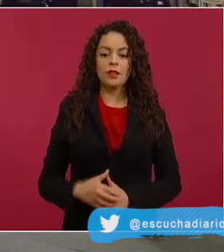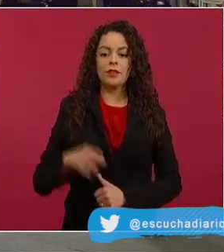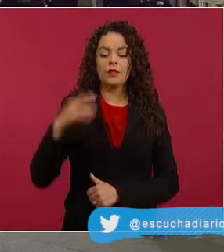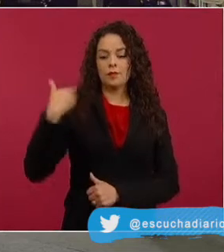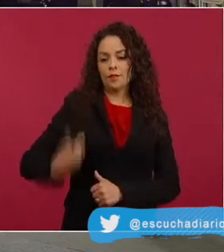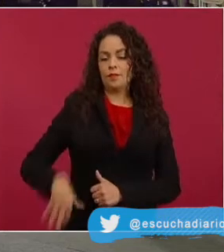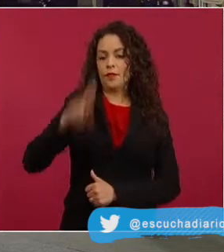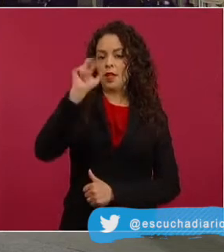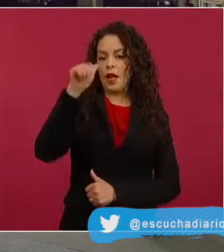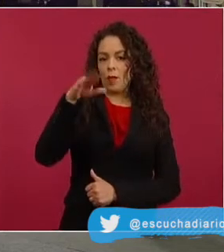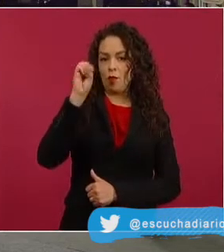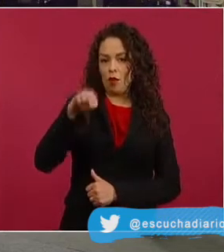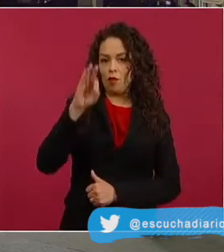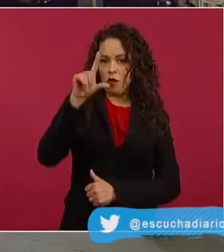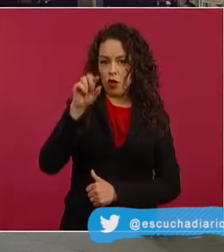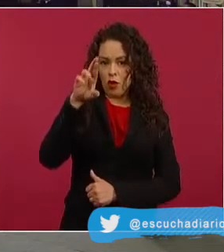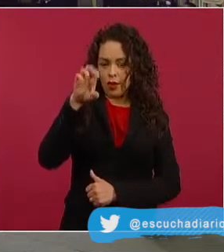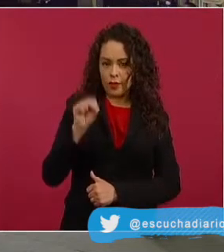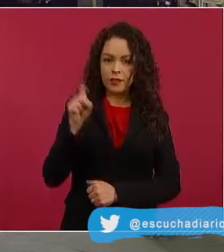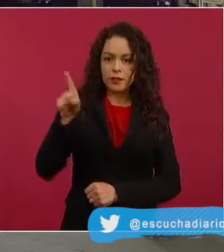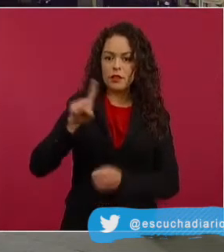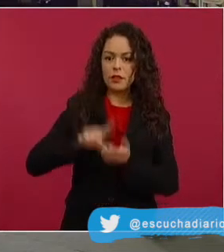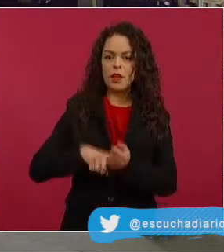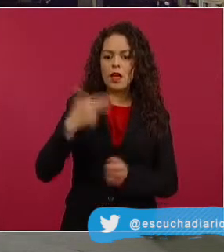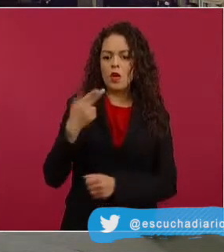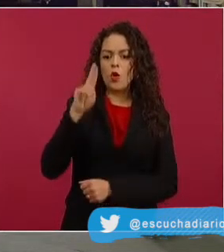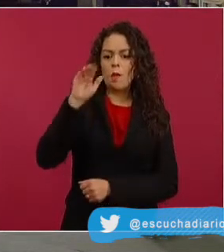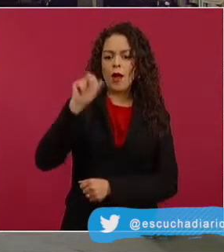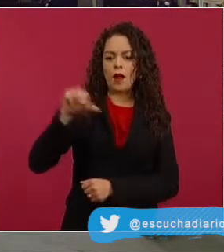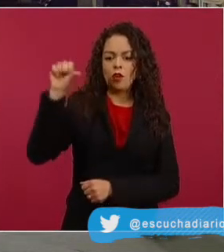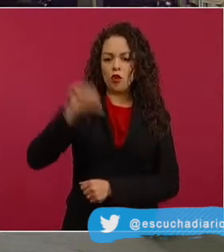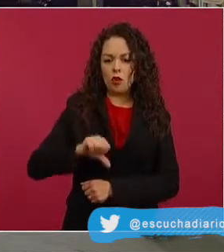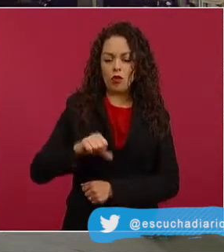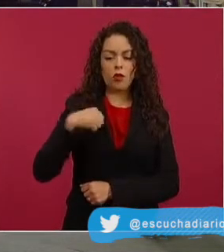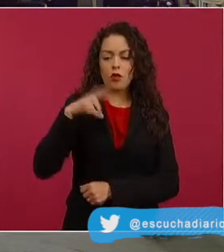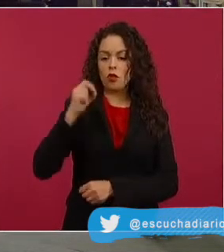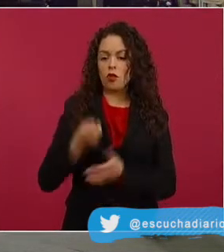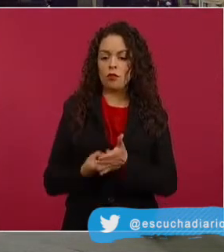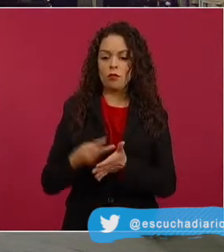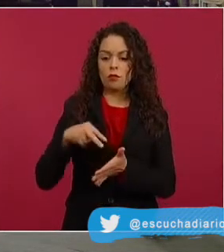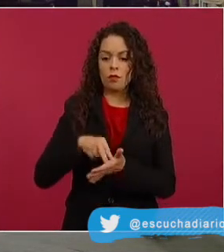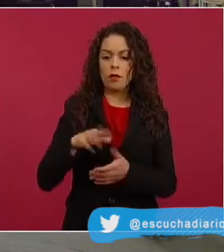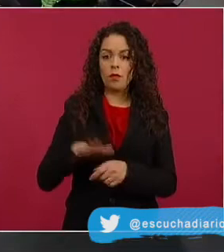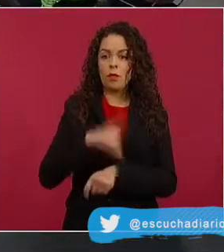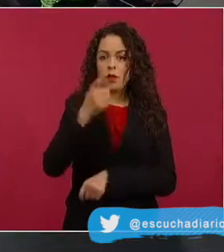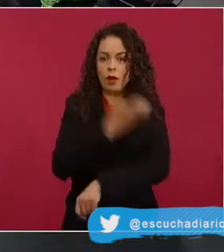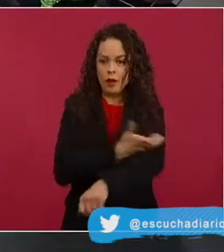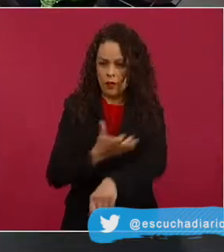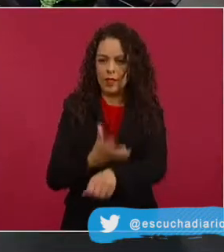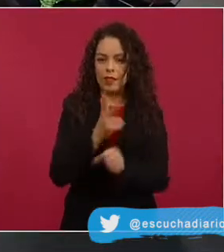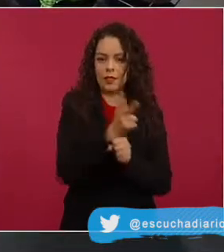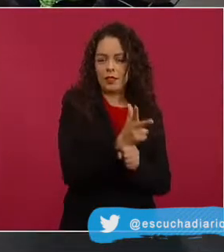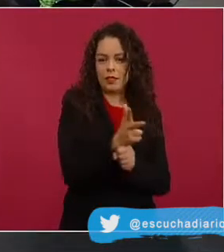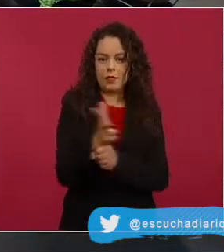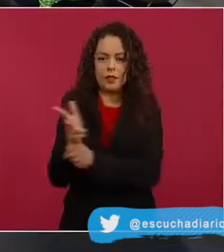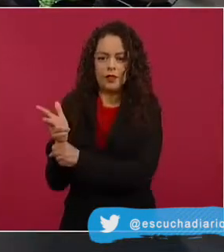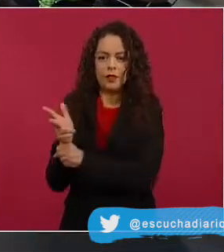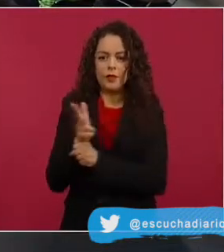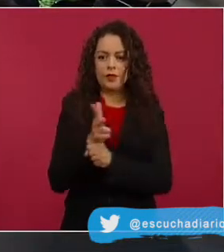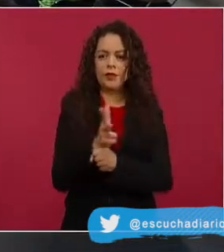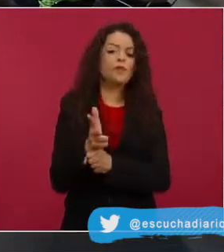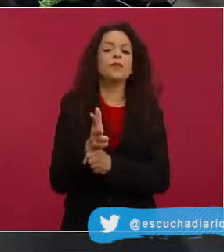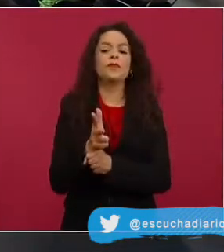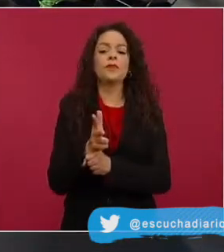El presidente comentó los pormenores de la reunión con los representantes del gobierno de Estados Unidos, en donde se acordó enviar una copia de